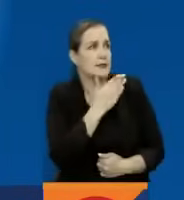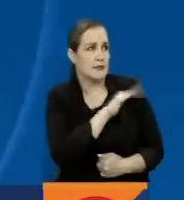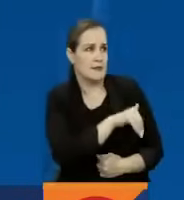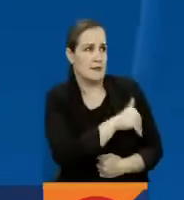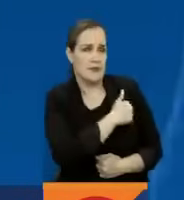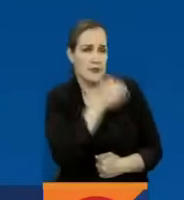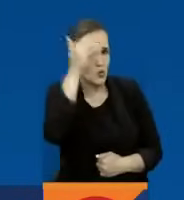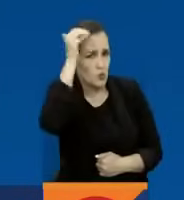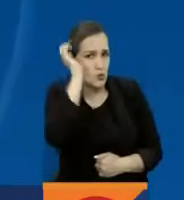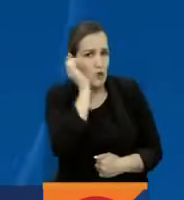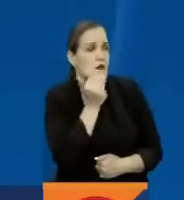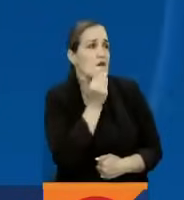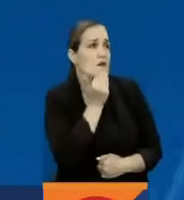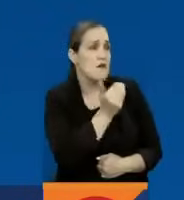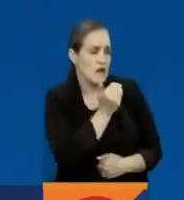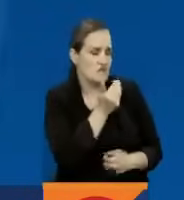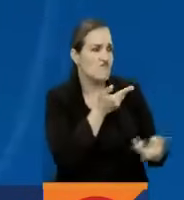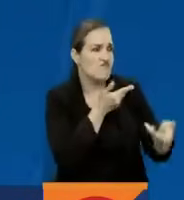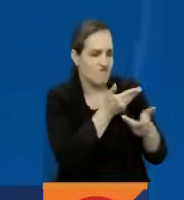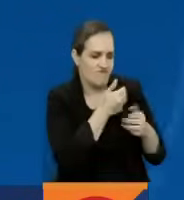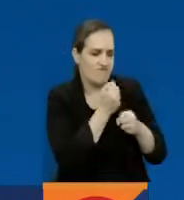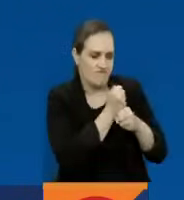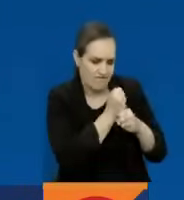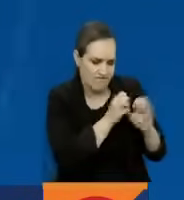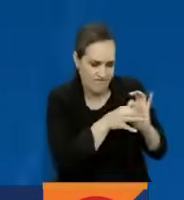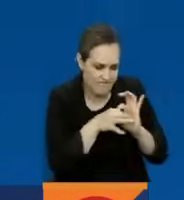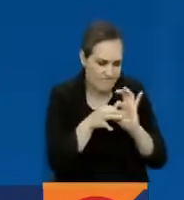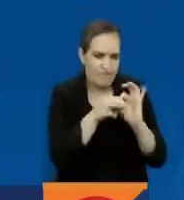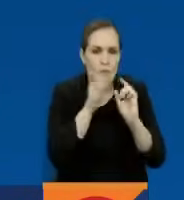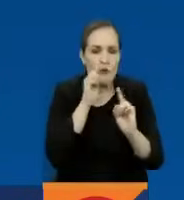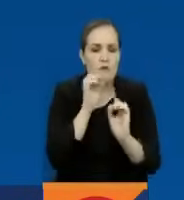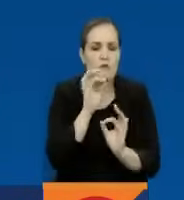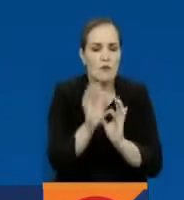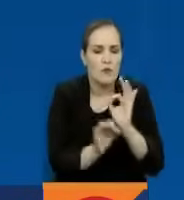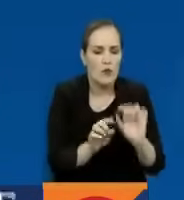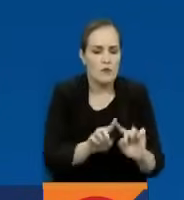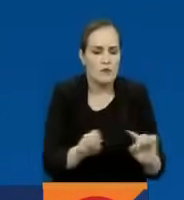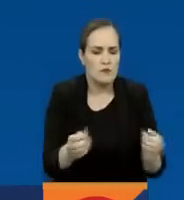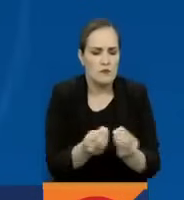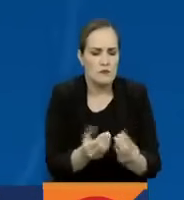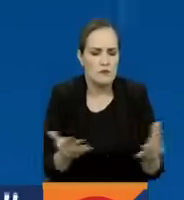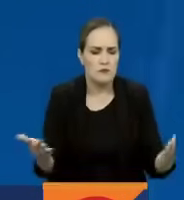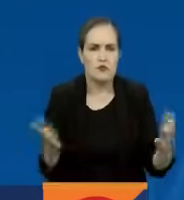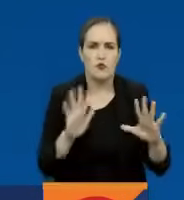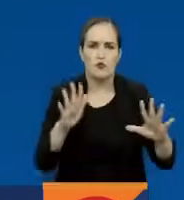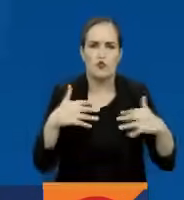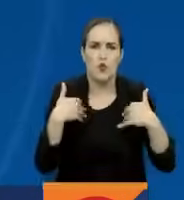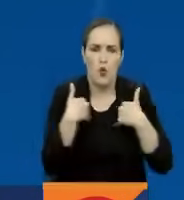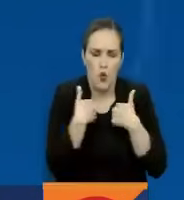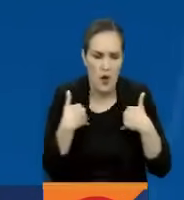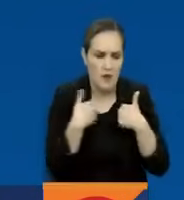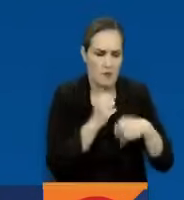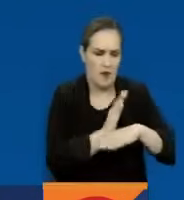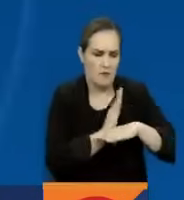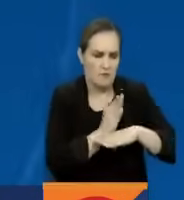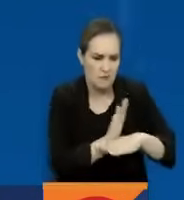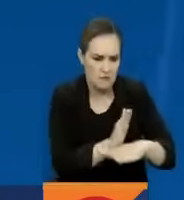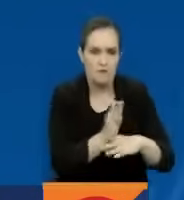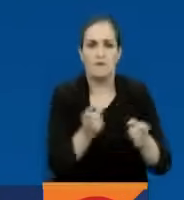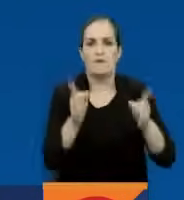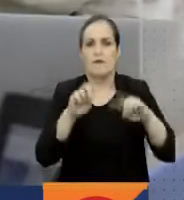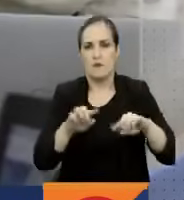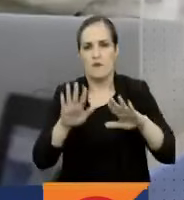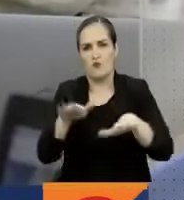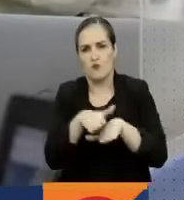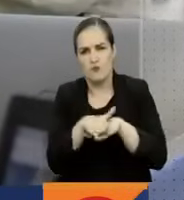muhamad por este espacio trabajaremos todos Unidos en pro de la conservación de la biodiversidad Marina y del ambiente sano para las comunidades y el